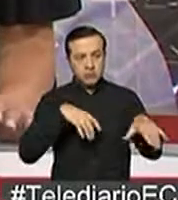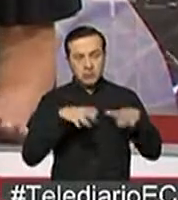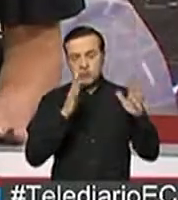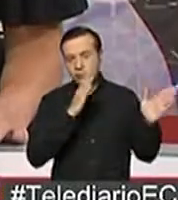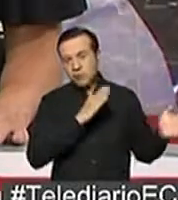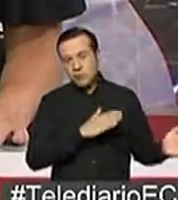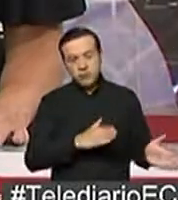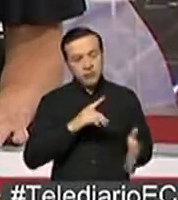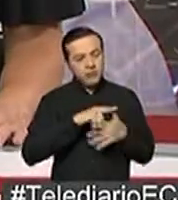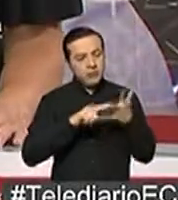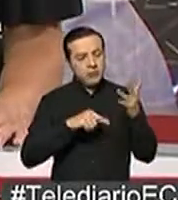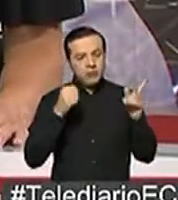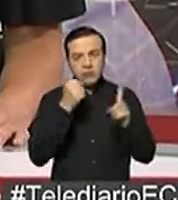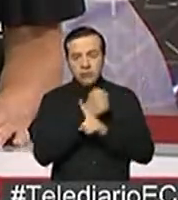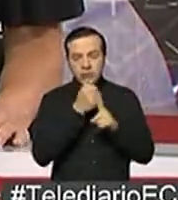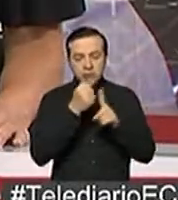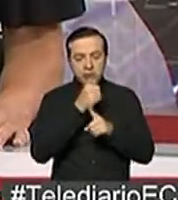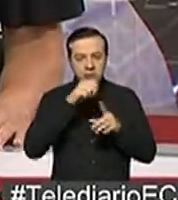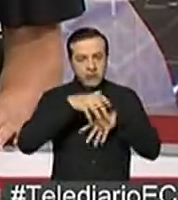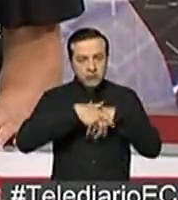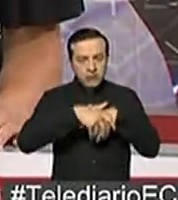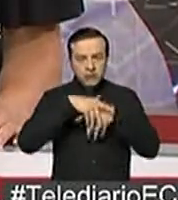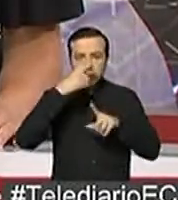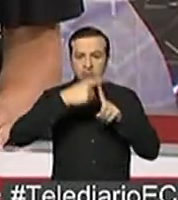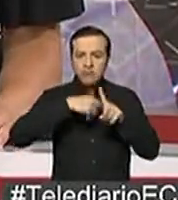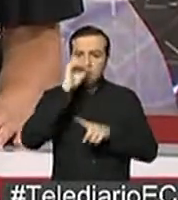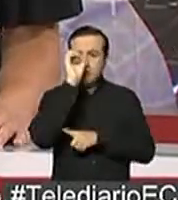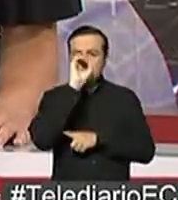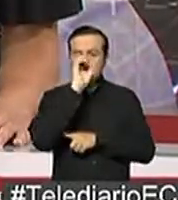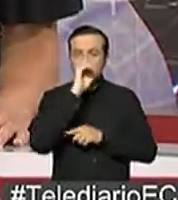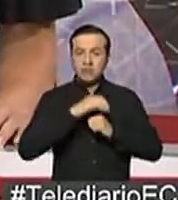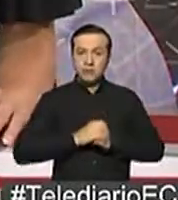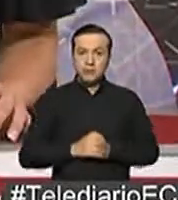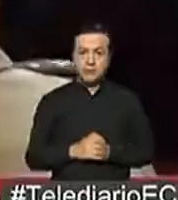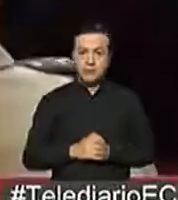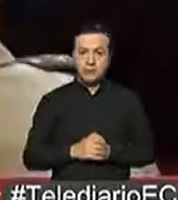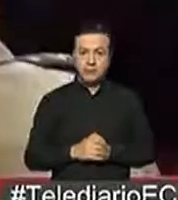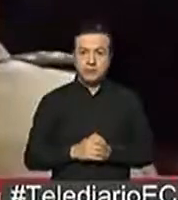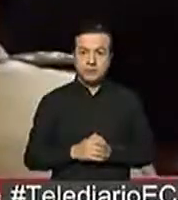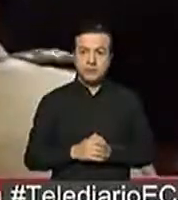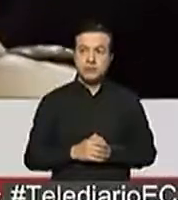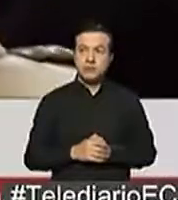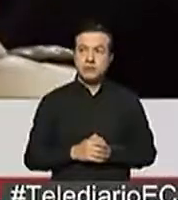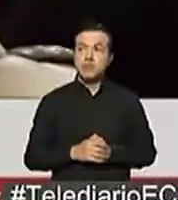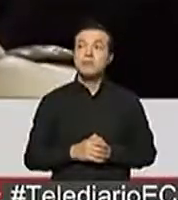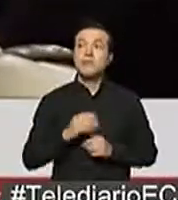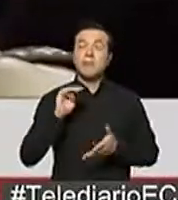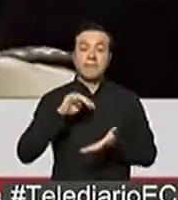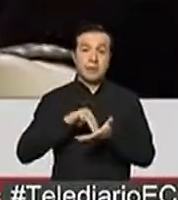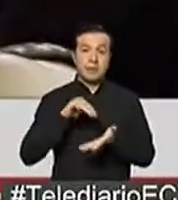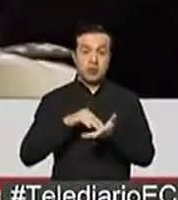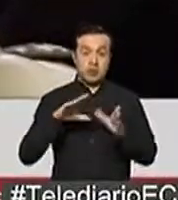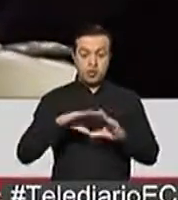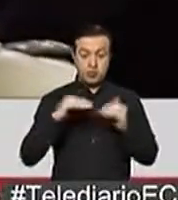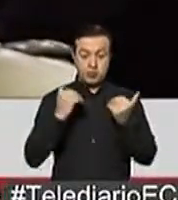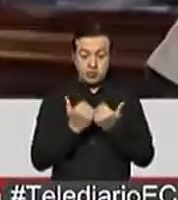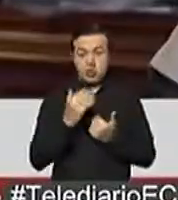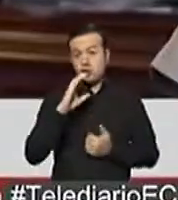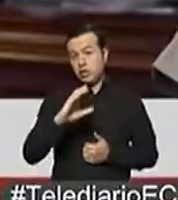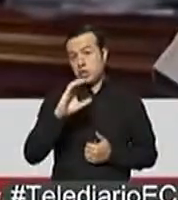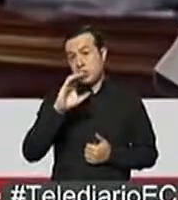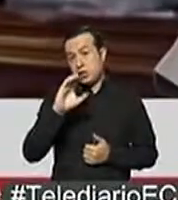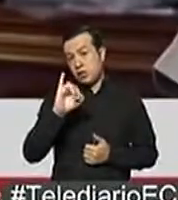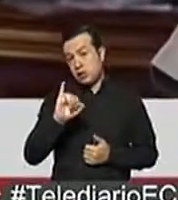ejecutadas durante los actos vandálicos en las protestas del mes de octubre. Miembros de la Comisión Interamericana de